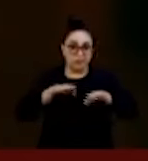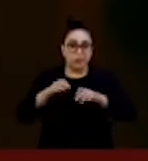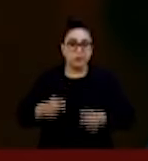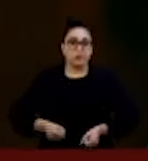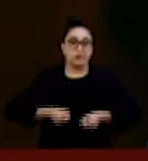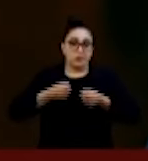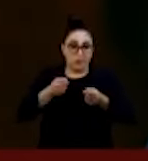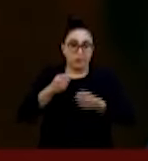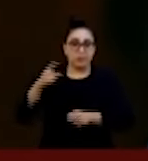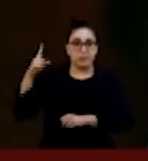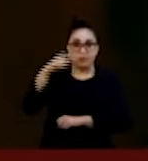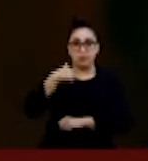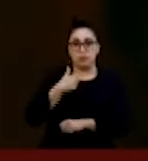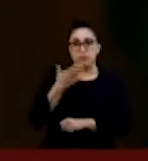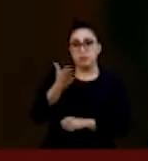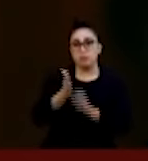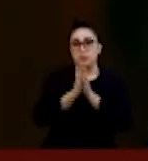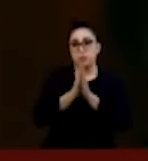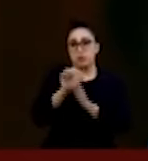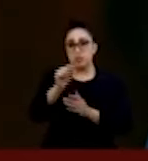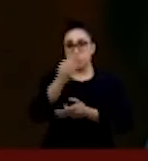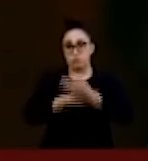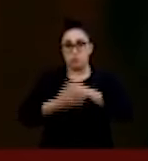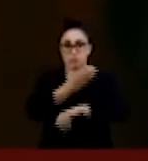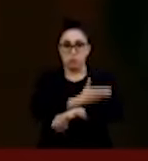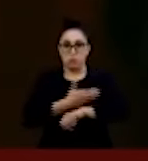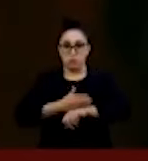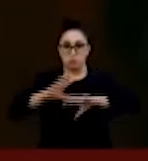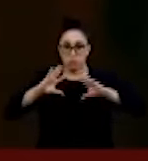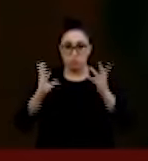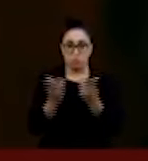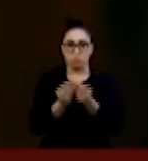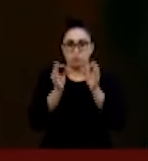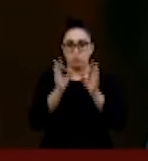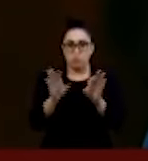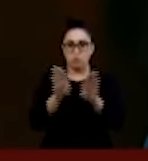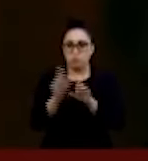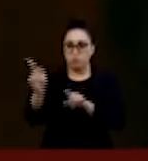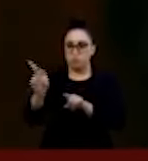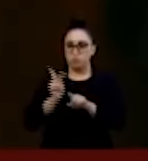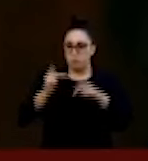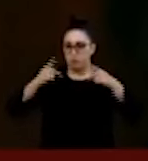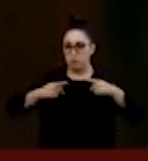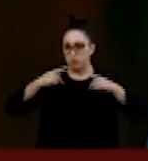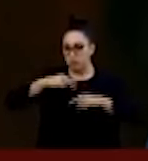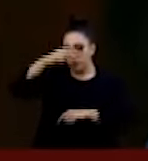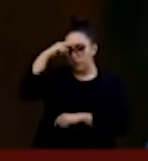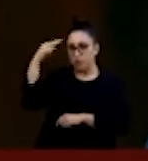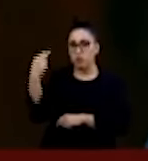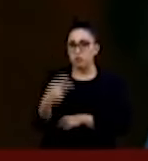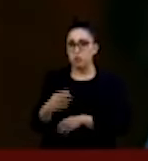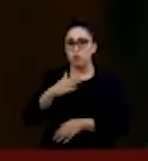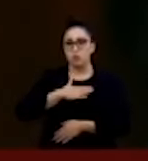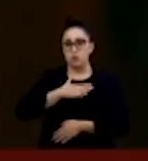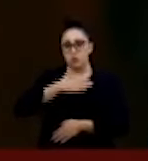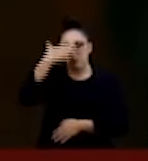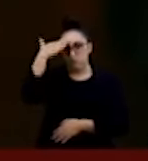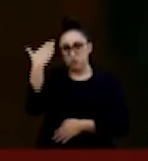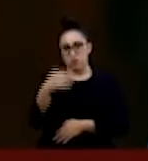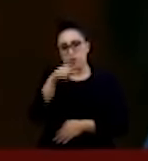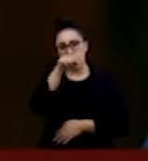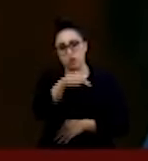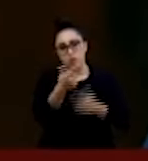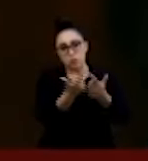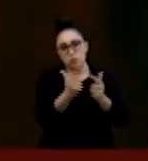exhortar a que los lo hagamos juntos como mexicanos aquí no me queda muy claro que la mayoría